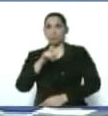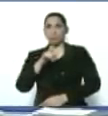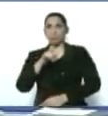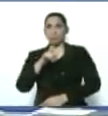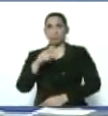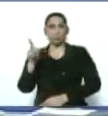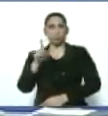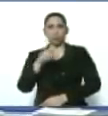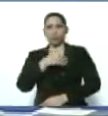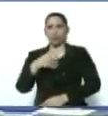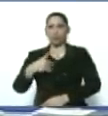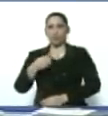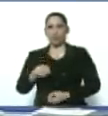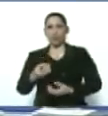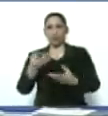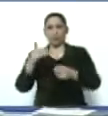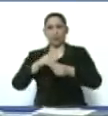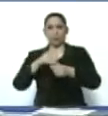dato.